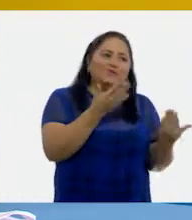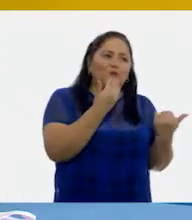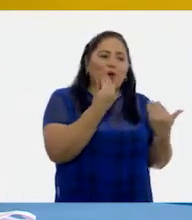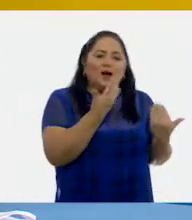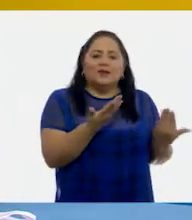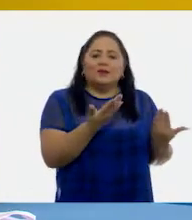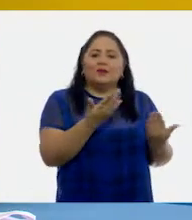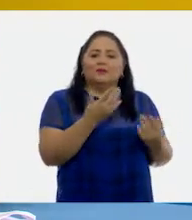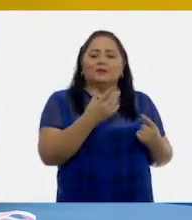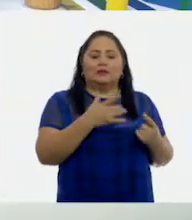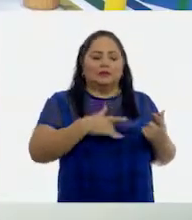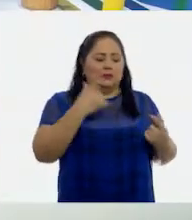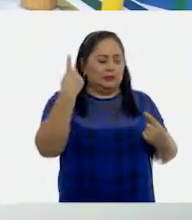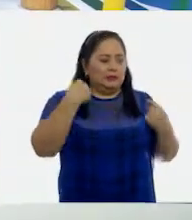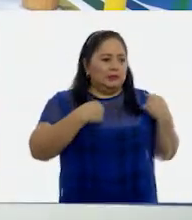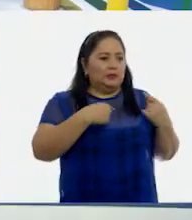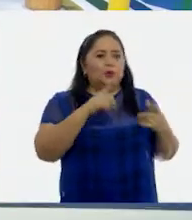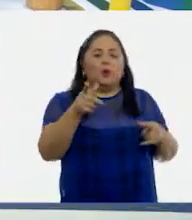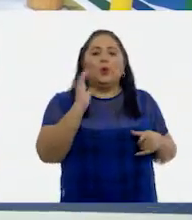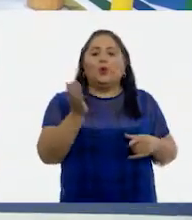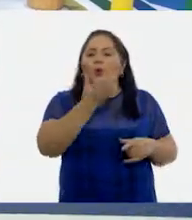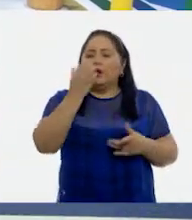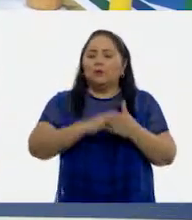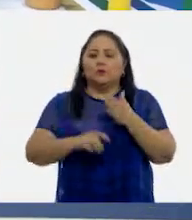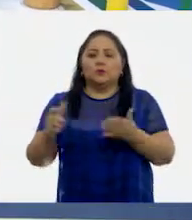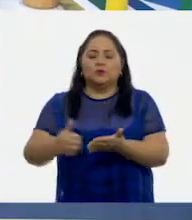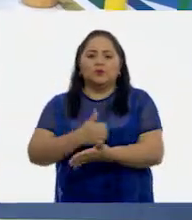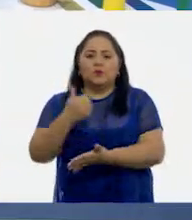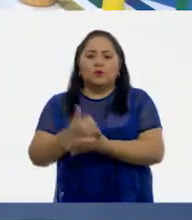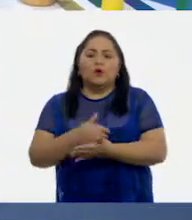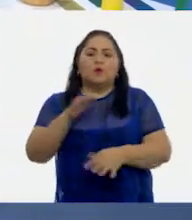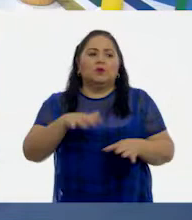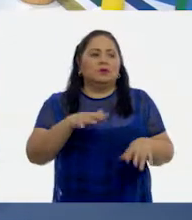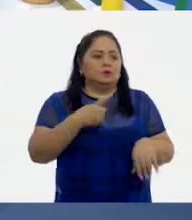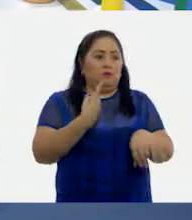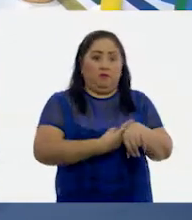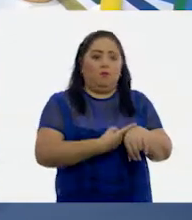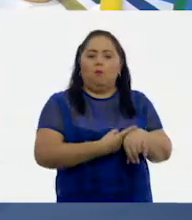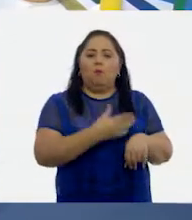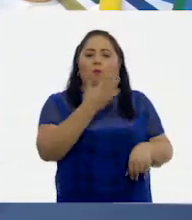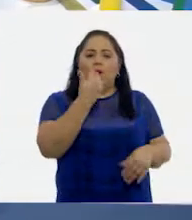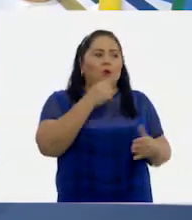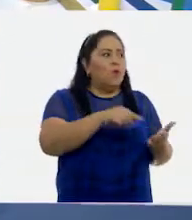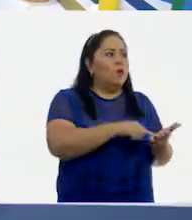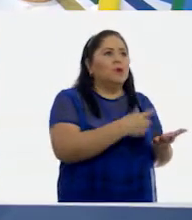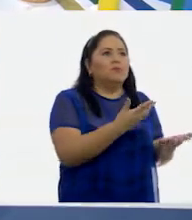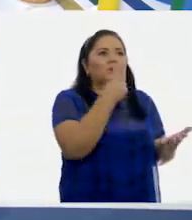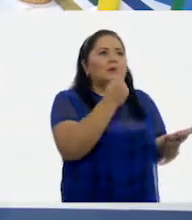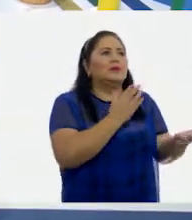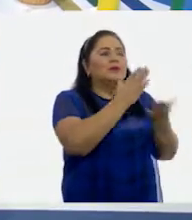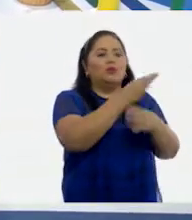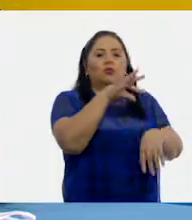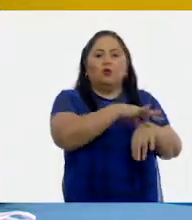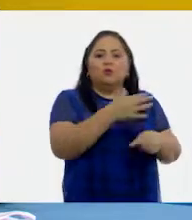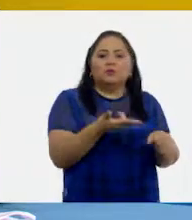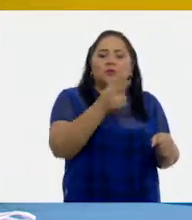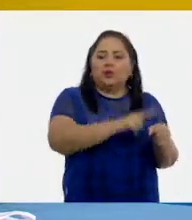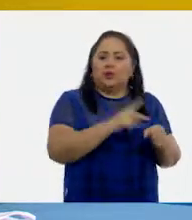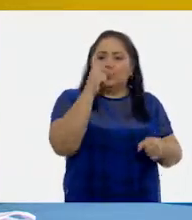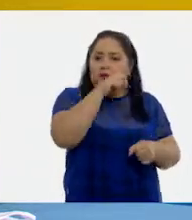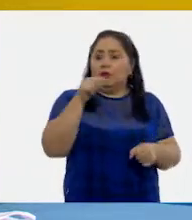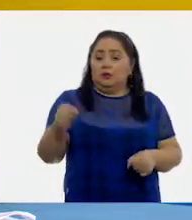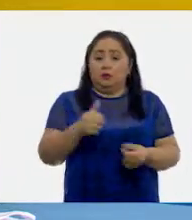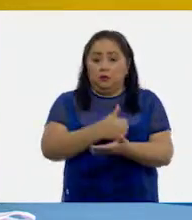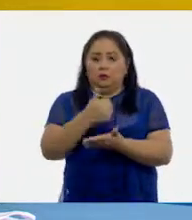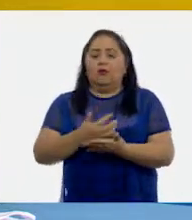podría provocar, como si hay o te enfermas, no hay espacios suficientes de hospitales